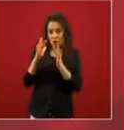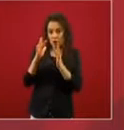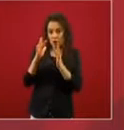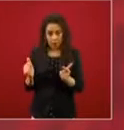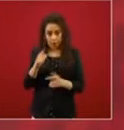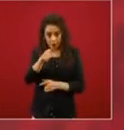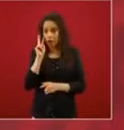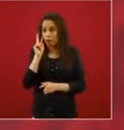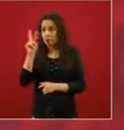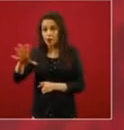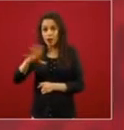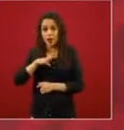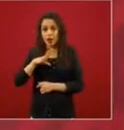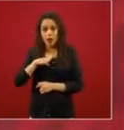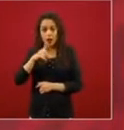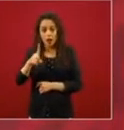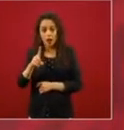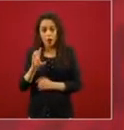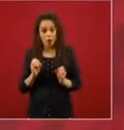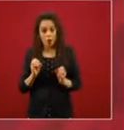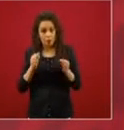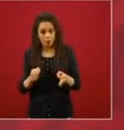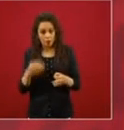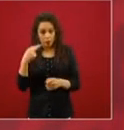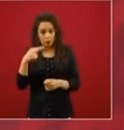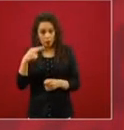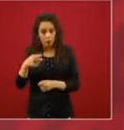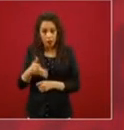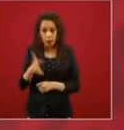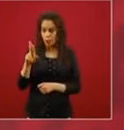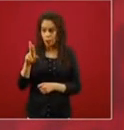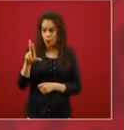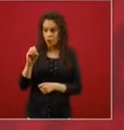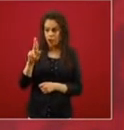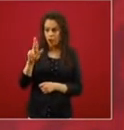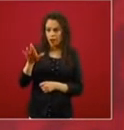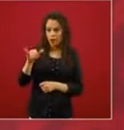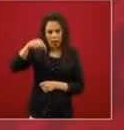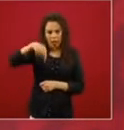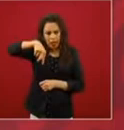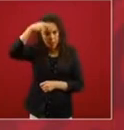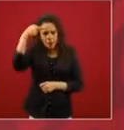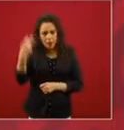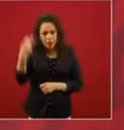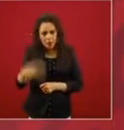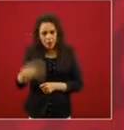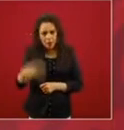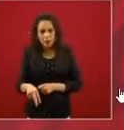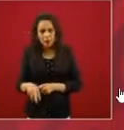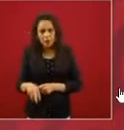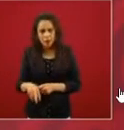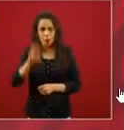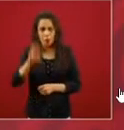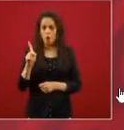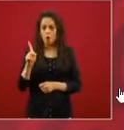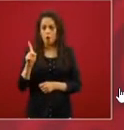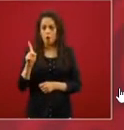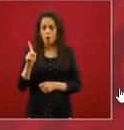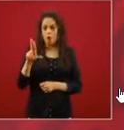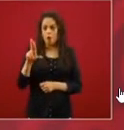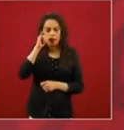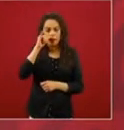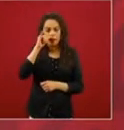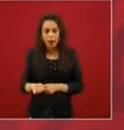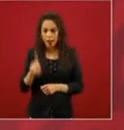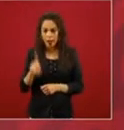oficina ProFrancia en México? ¿O ProItalia, ProEspaña,